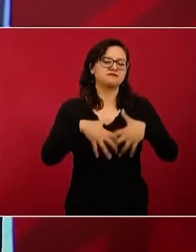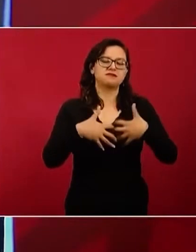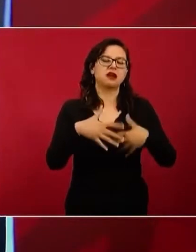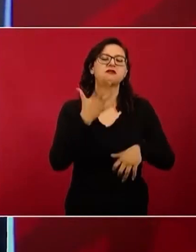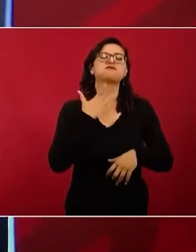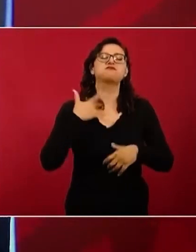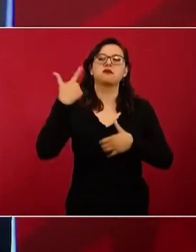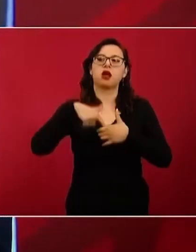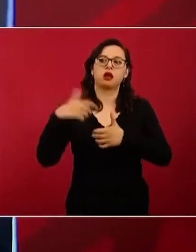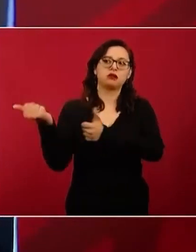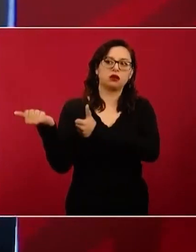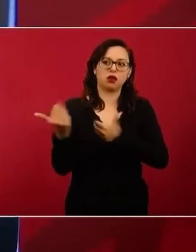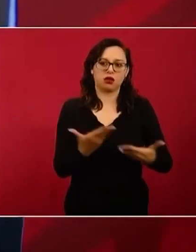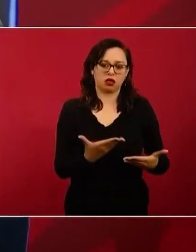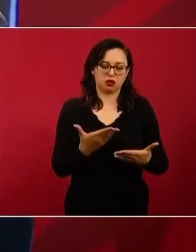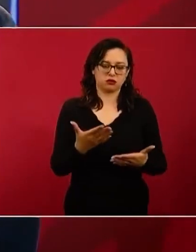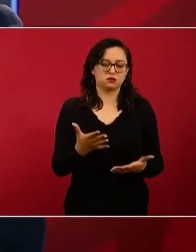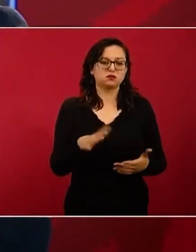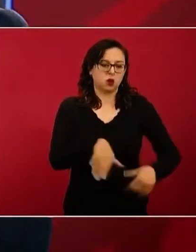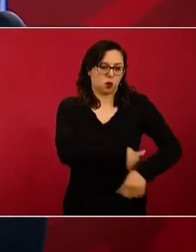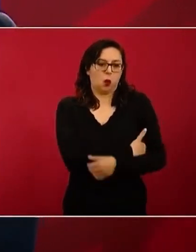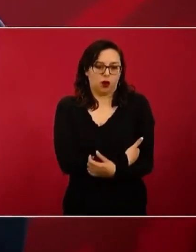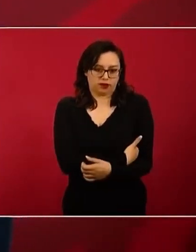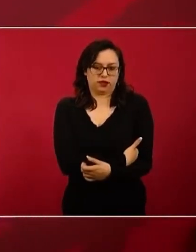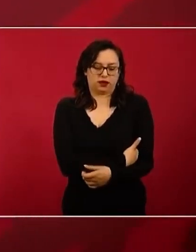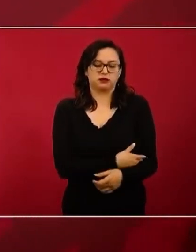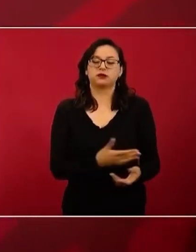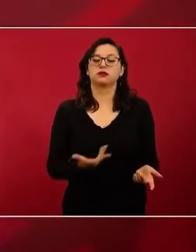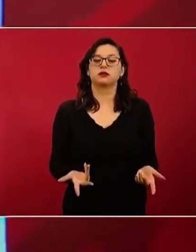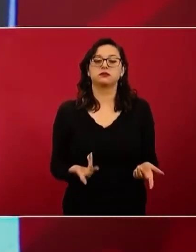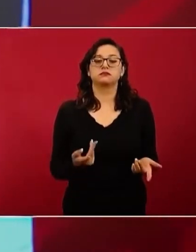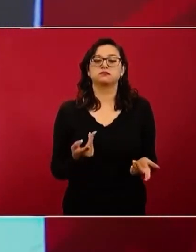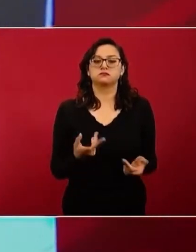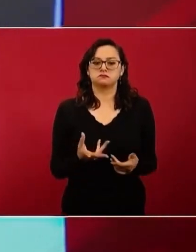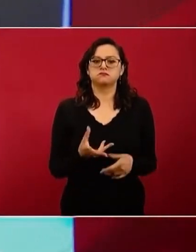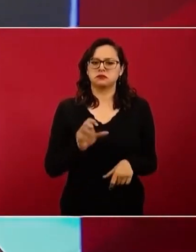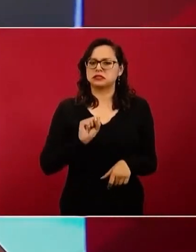pero que se clausuraron porque